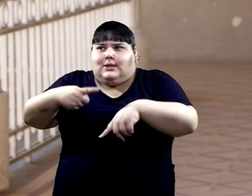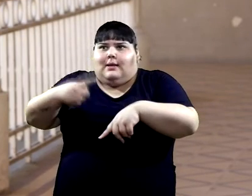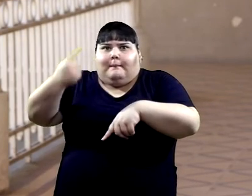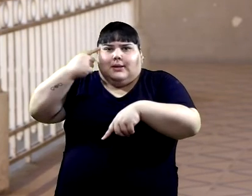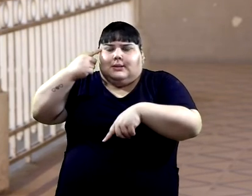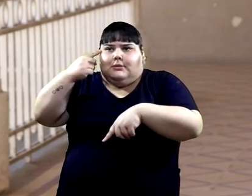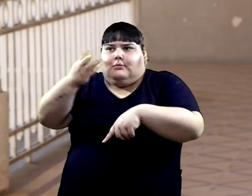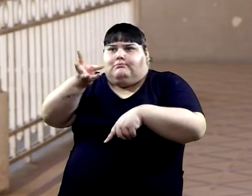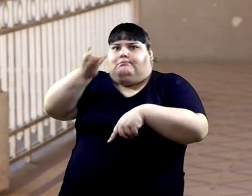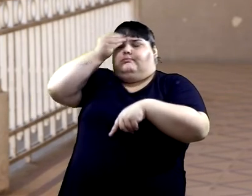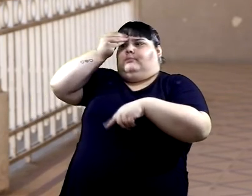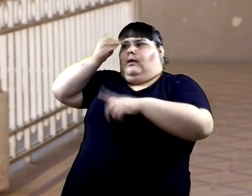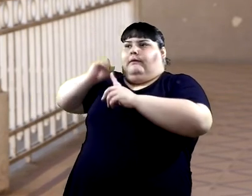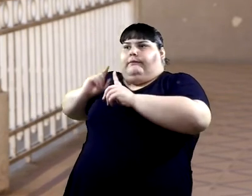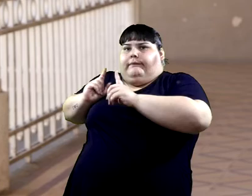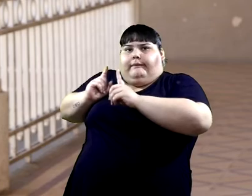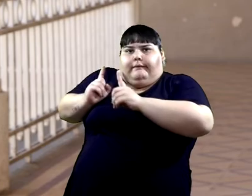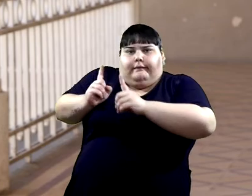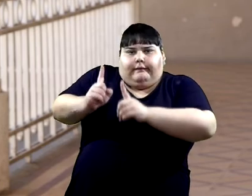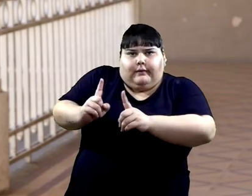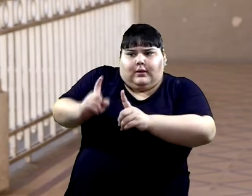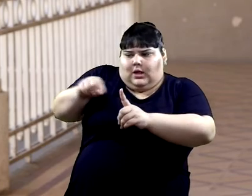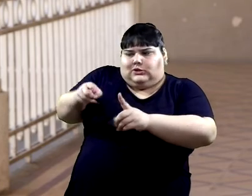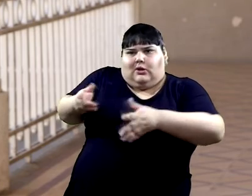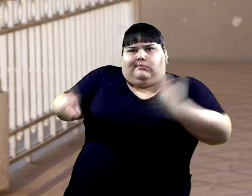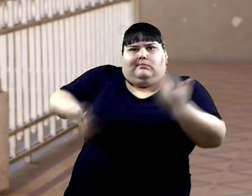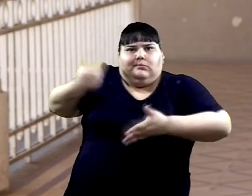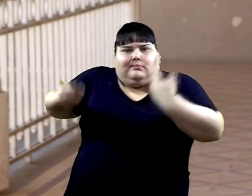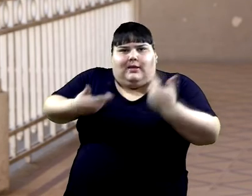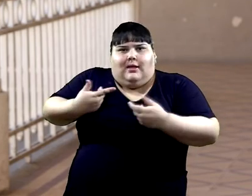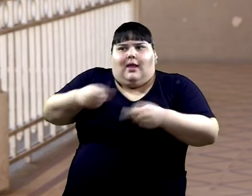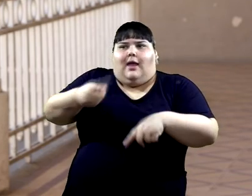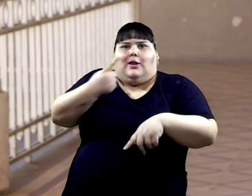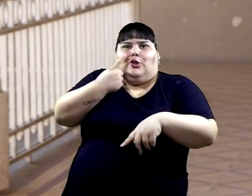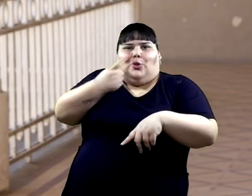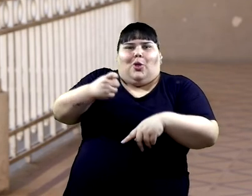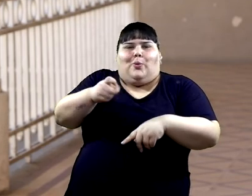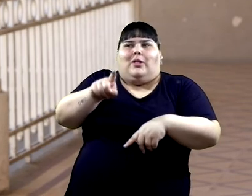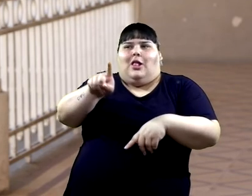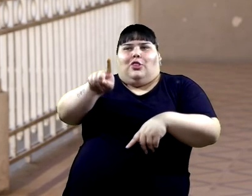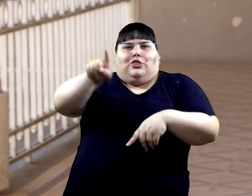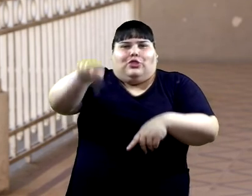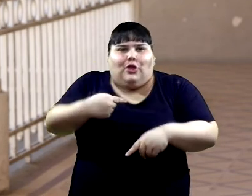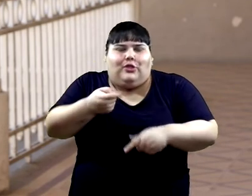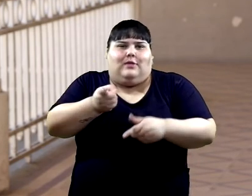quizás están enquistadas, que las tenemos muy incorporadas y por ende naturalizadas, y a veces desde